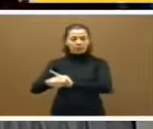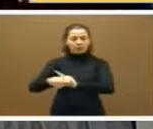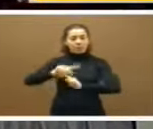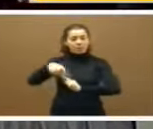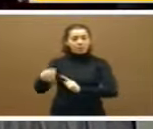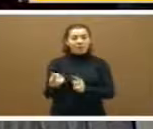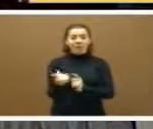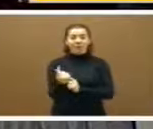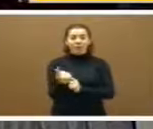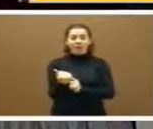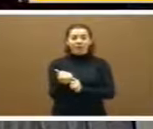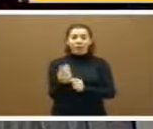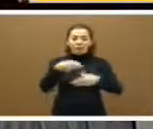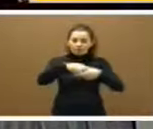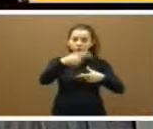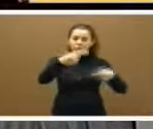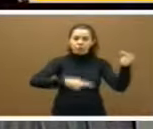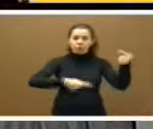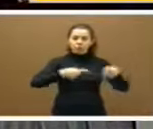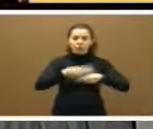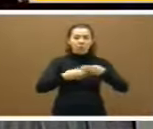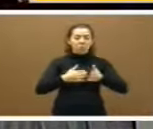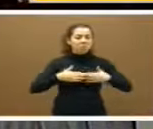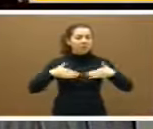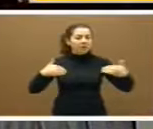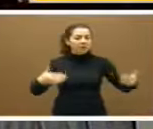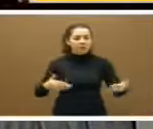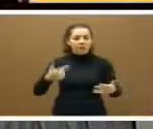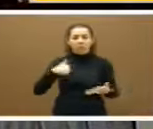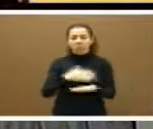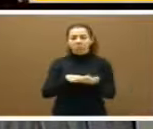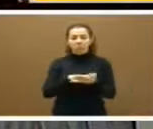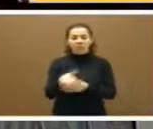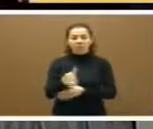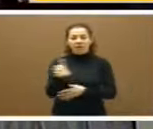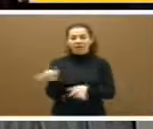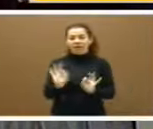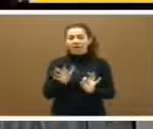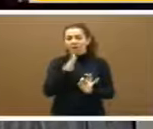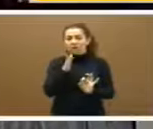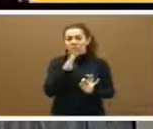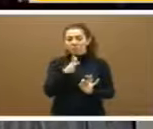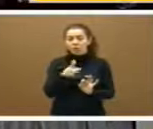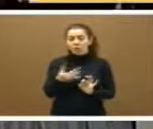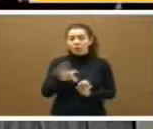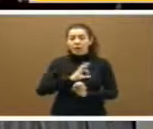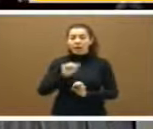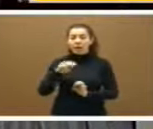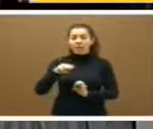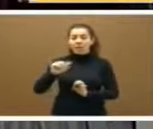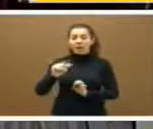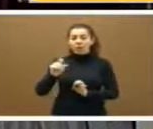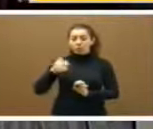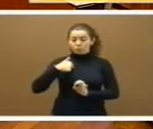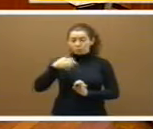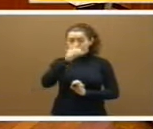las cantidades que hay en el presupuesto como quiera. No voy a extenderme más, porque coincido prácticamente con la intervención del señor Amado. Nada